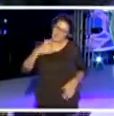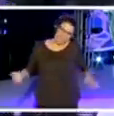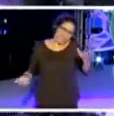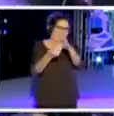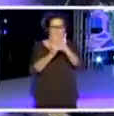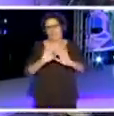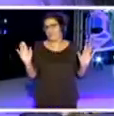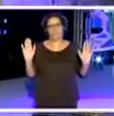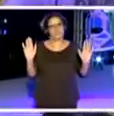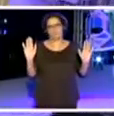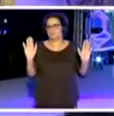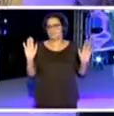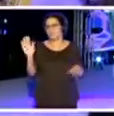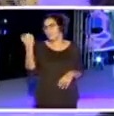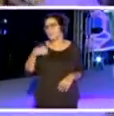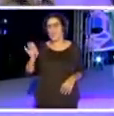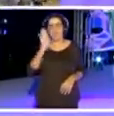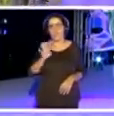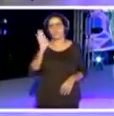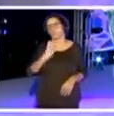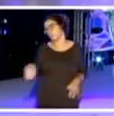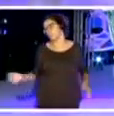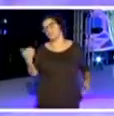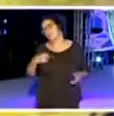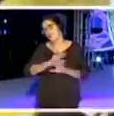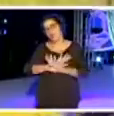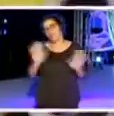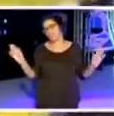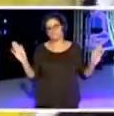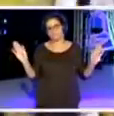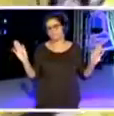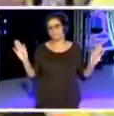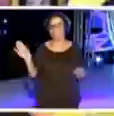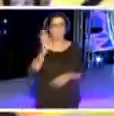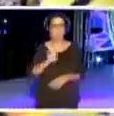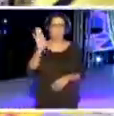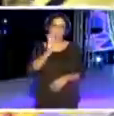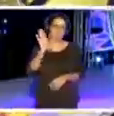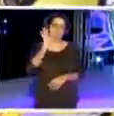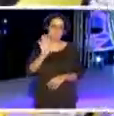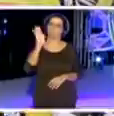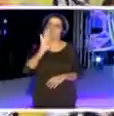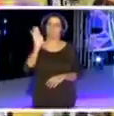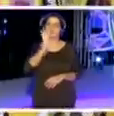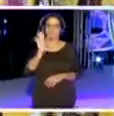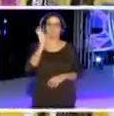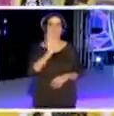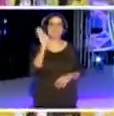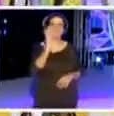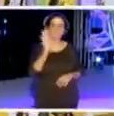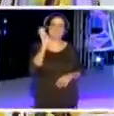corrupción, basta de corrupción. ¿Cómo? Corrupción.